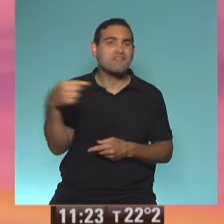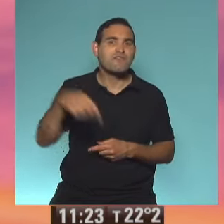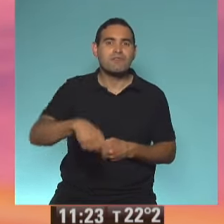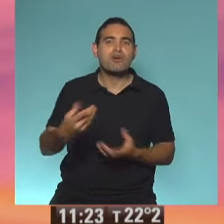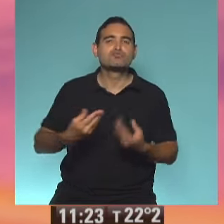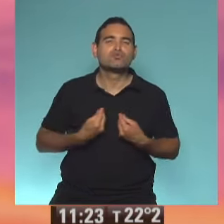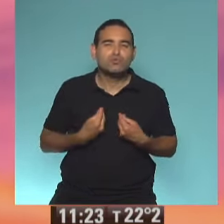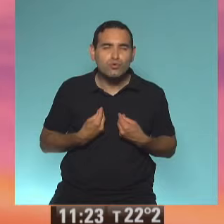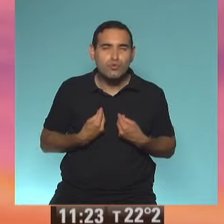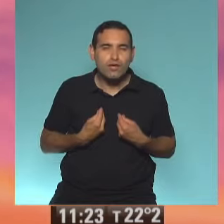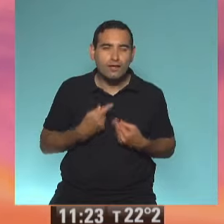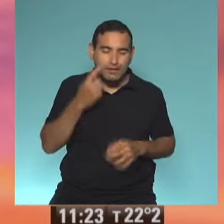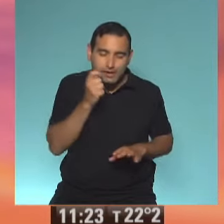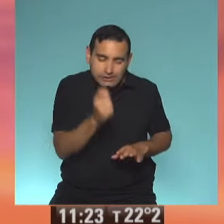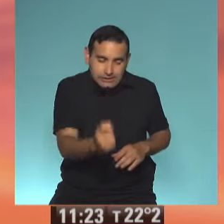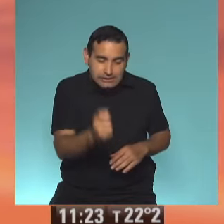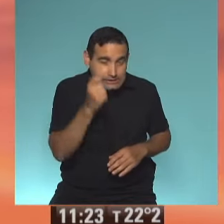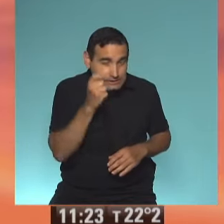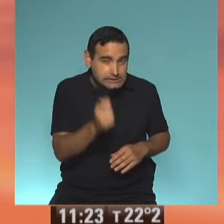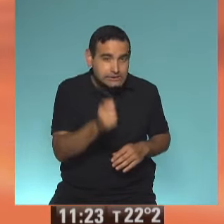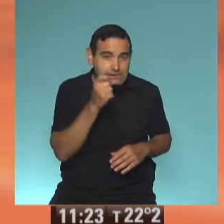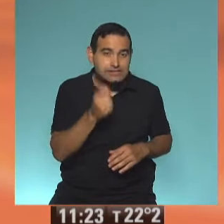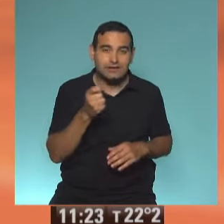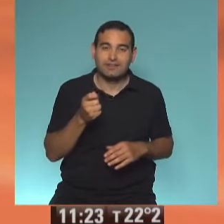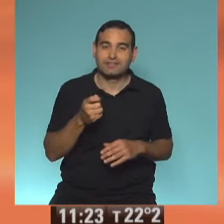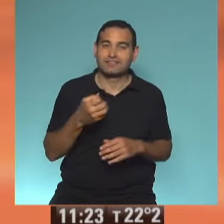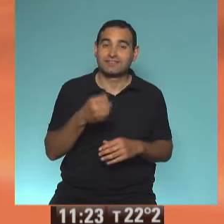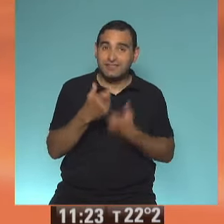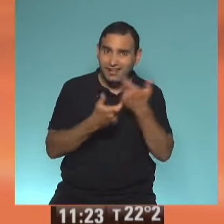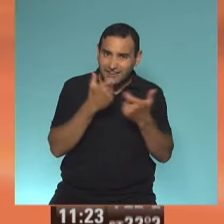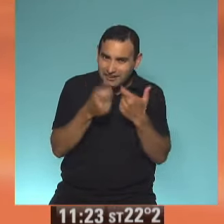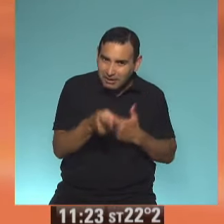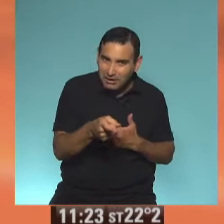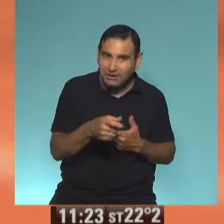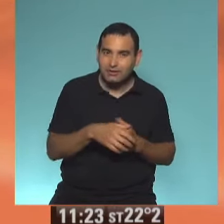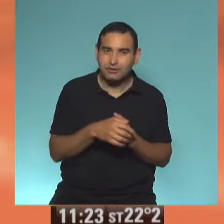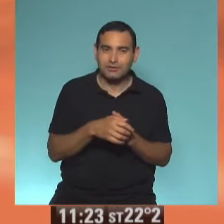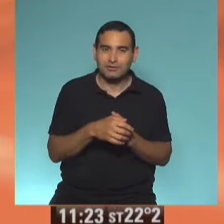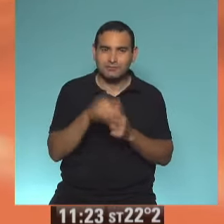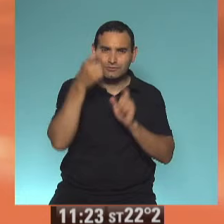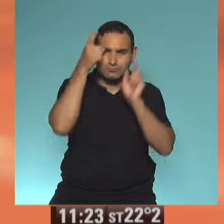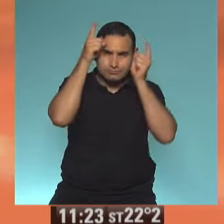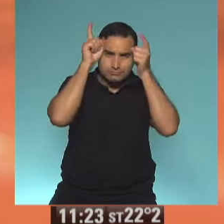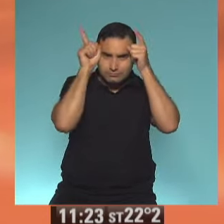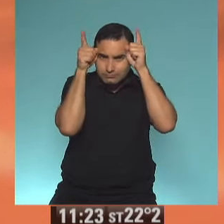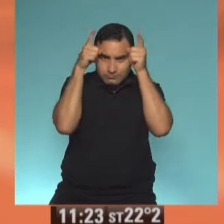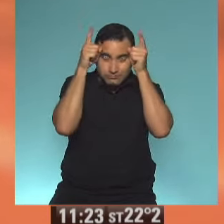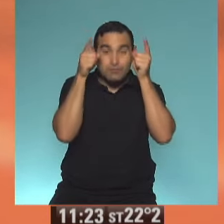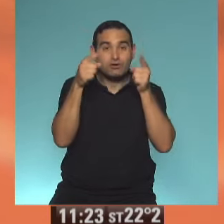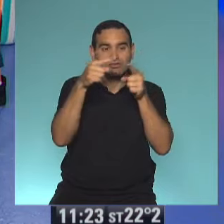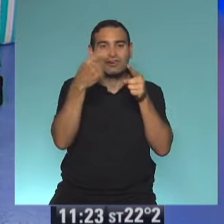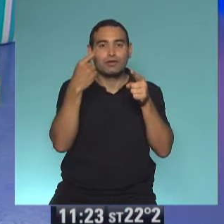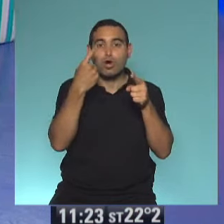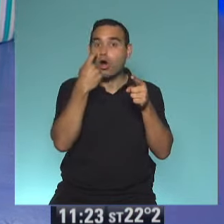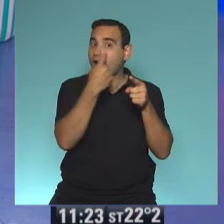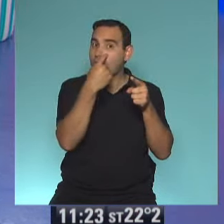a usar la lupa y a observar. Se ríe y mueve lo que parecen antenas, pero en realidad son sus ojitos.